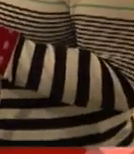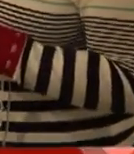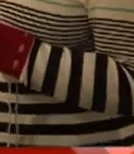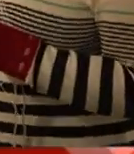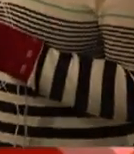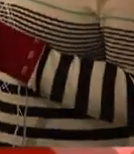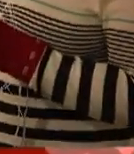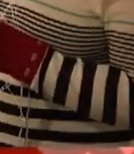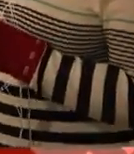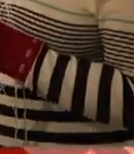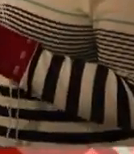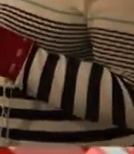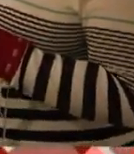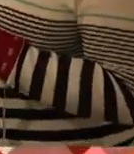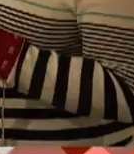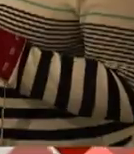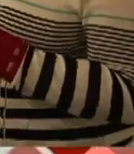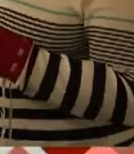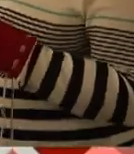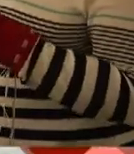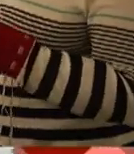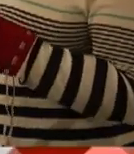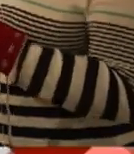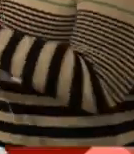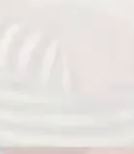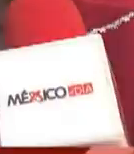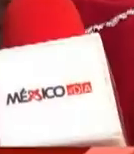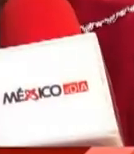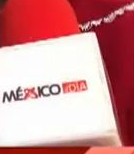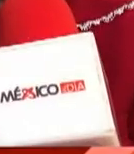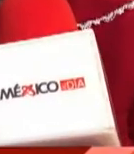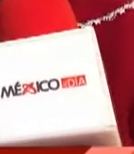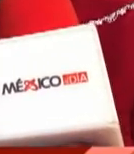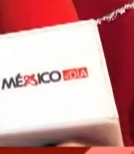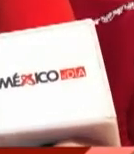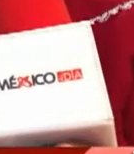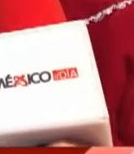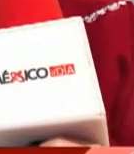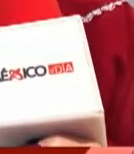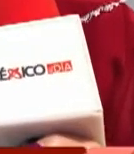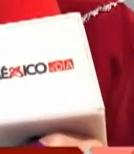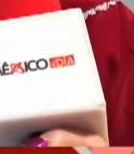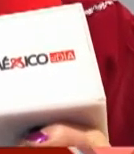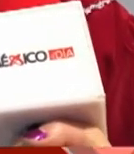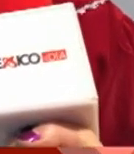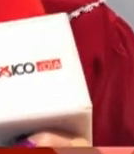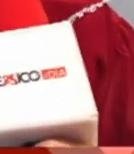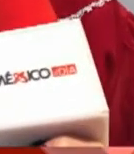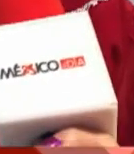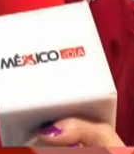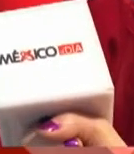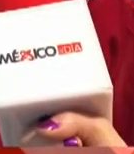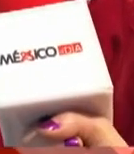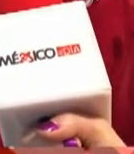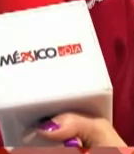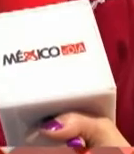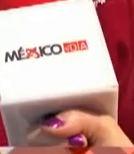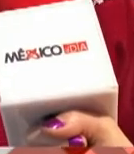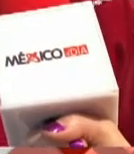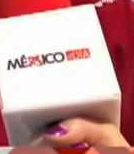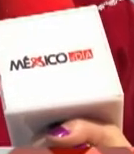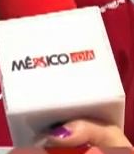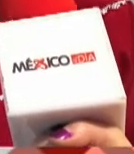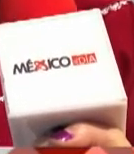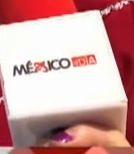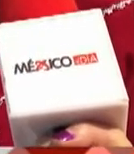that way because the corunda becomes tough. Estoy muy contenta porque nunca pensé llegar en esto, pues